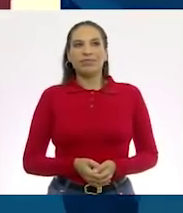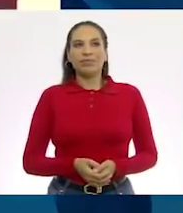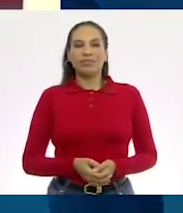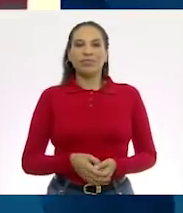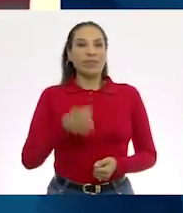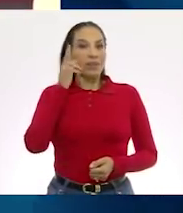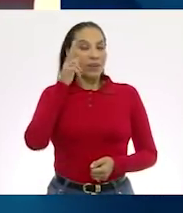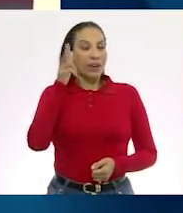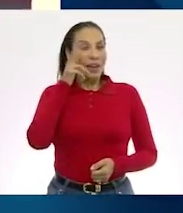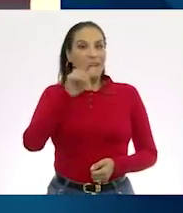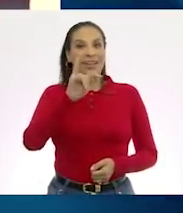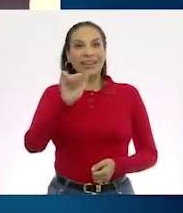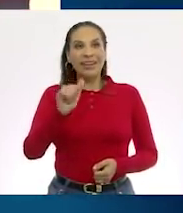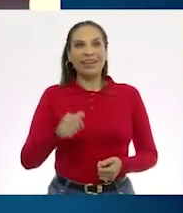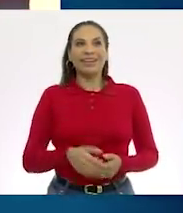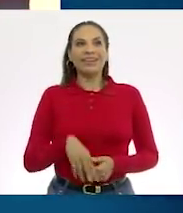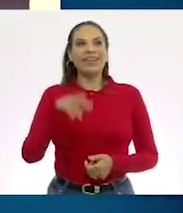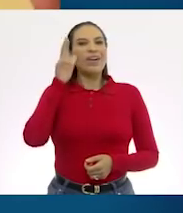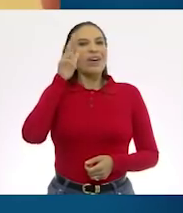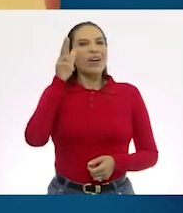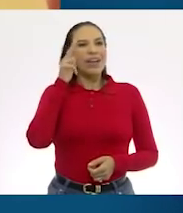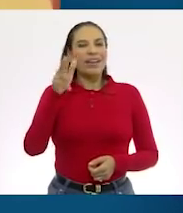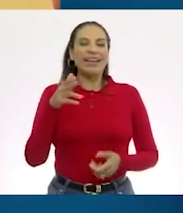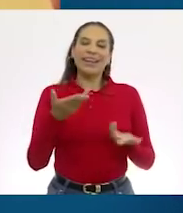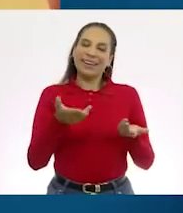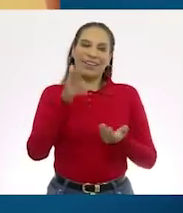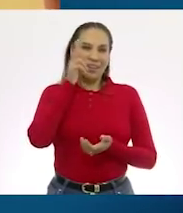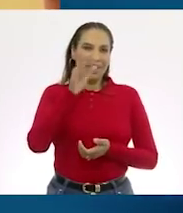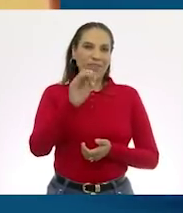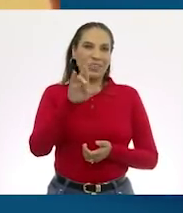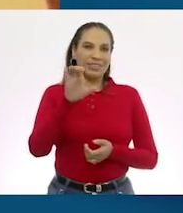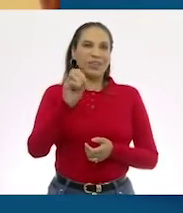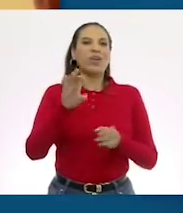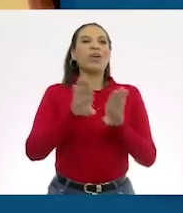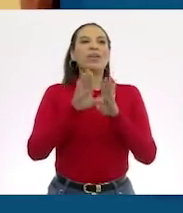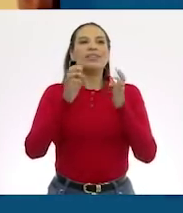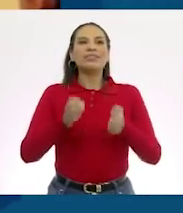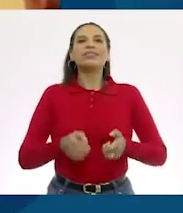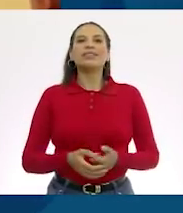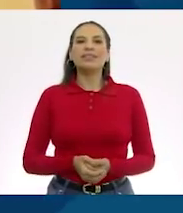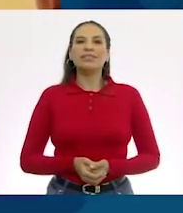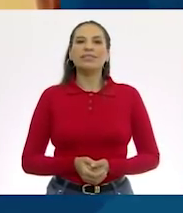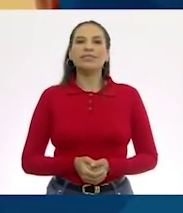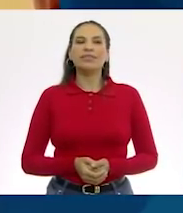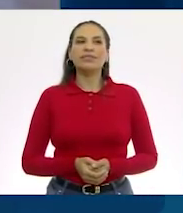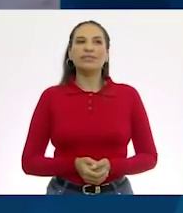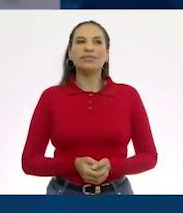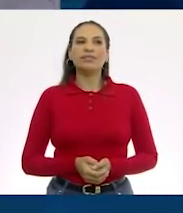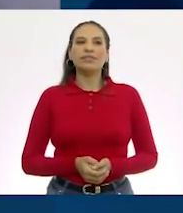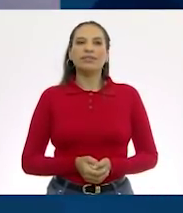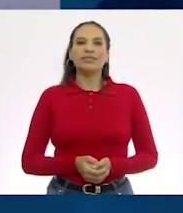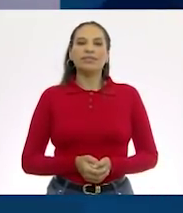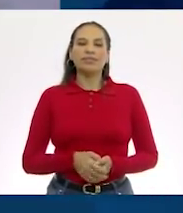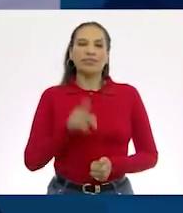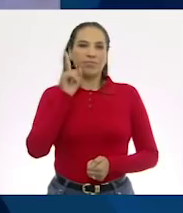¡Nadia! Hola, tía. Hola, doña Balbina. Hola, Frisco. ¿Cómo estás? Bien.